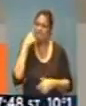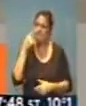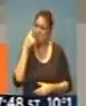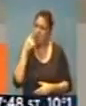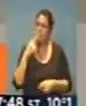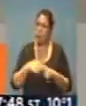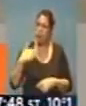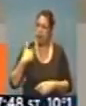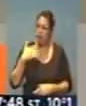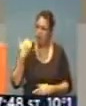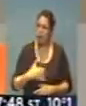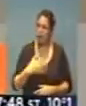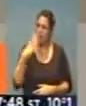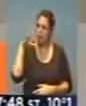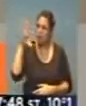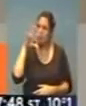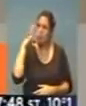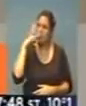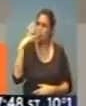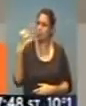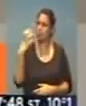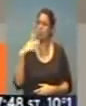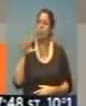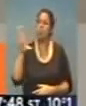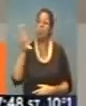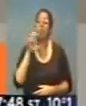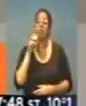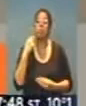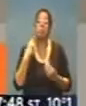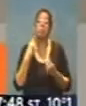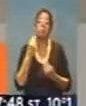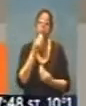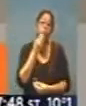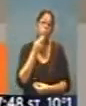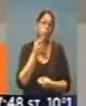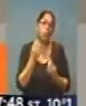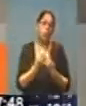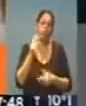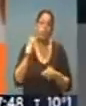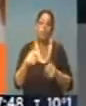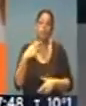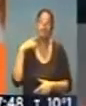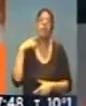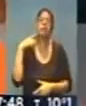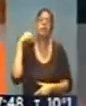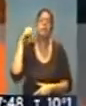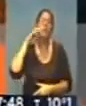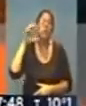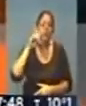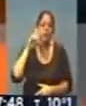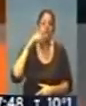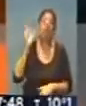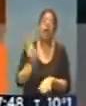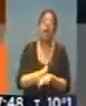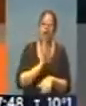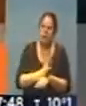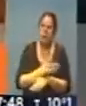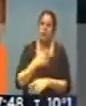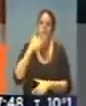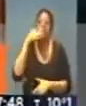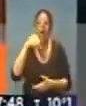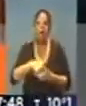manera podemos atraer a más miembros, críticos, artistas interesados, miembros del mundo del